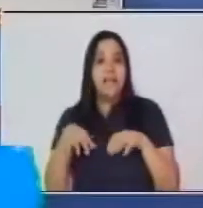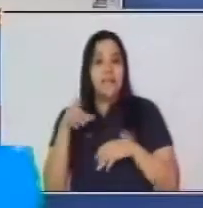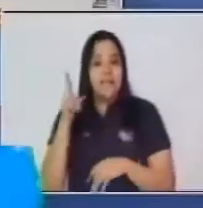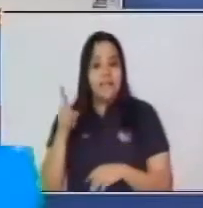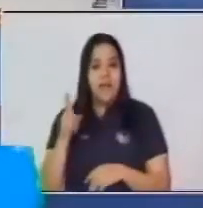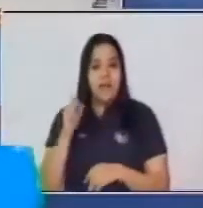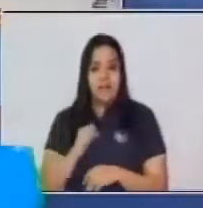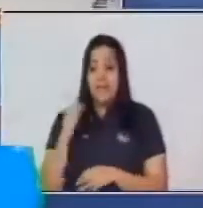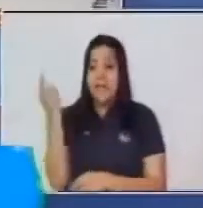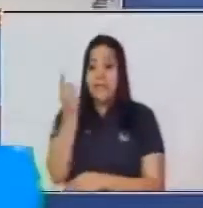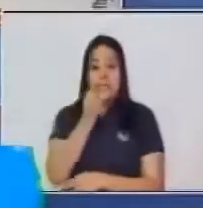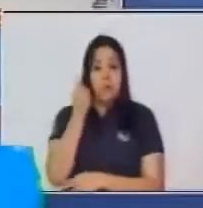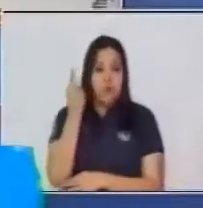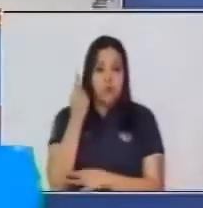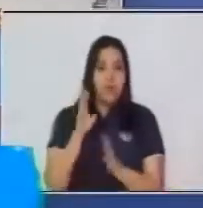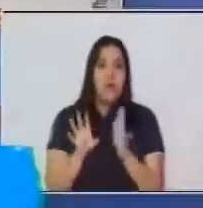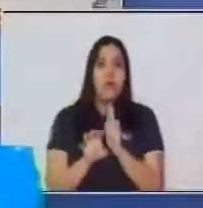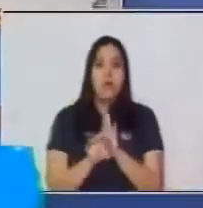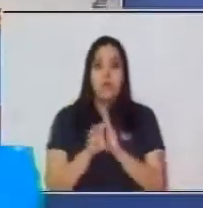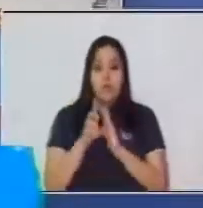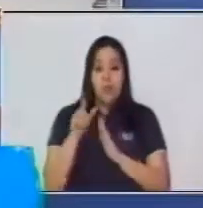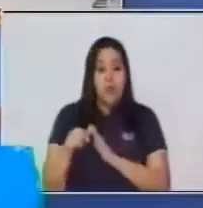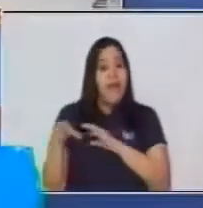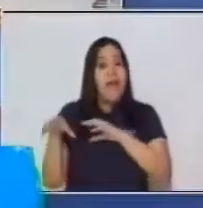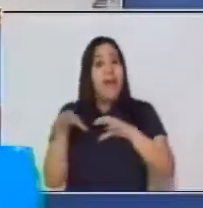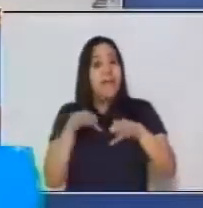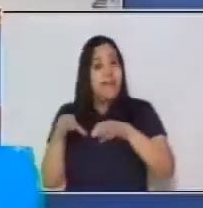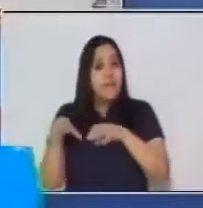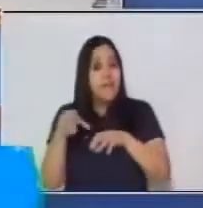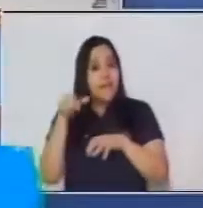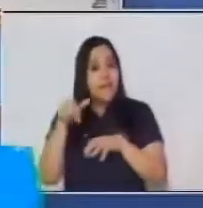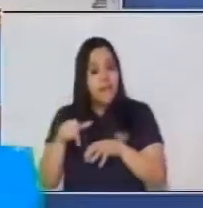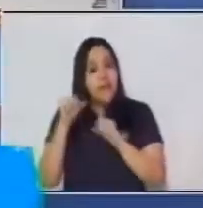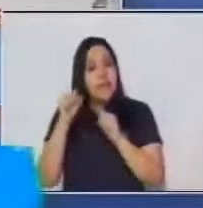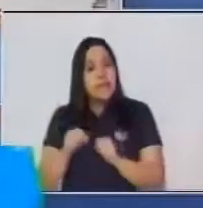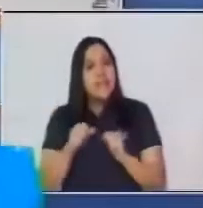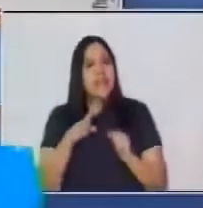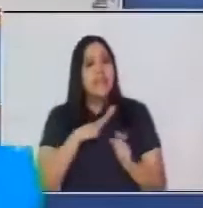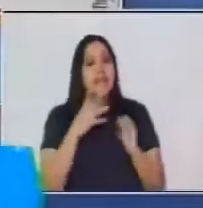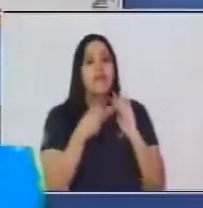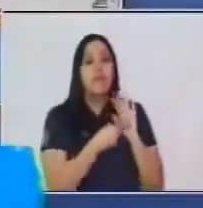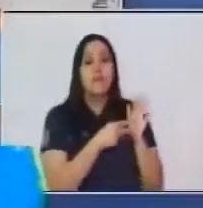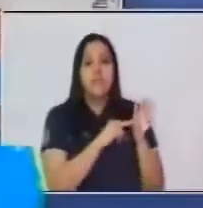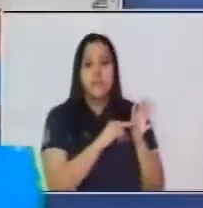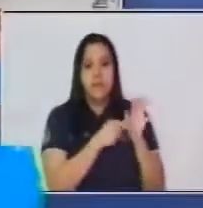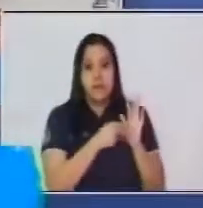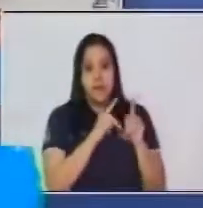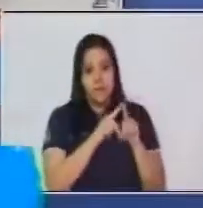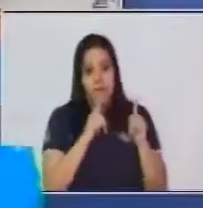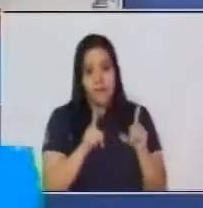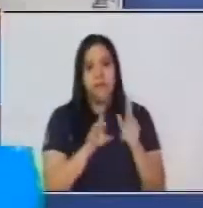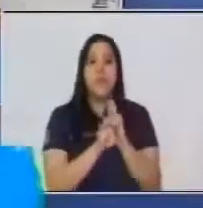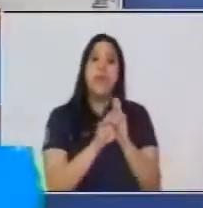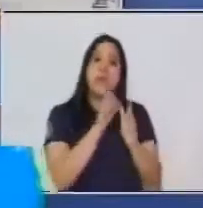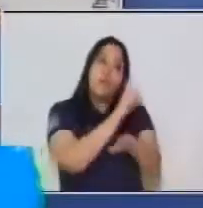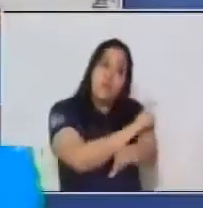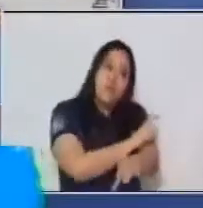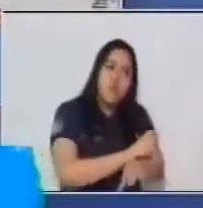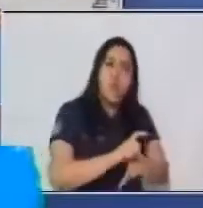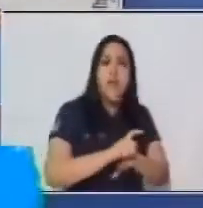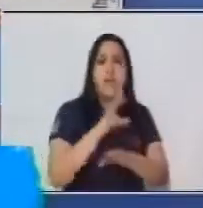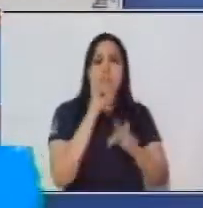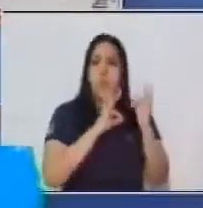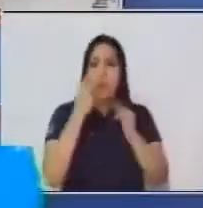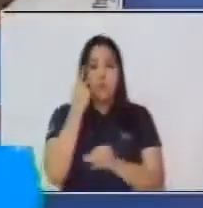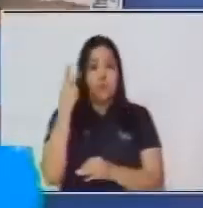importante. La acción hace que se mueva ese texto narrativo, se mueva el relato. Cuentos que has leído tú, caricaturas que has